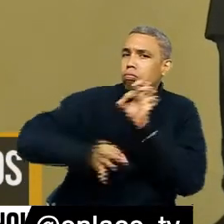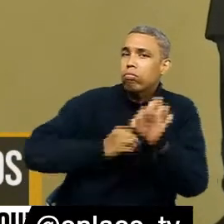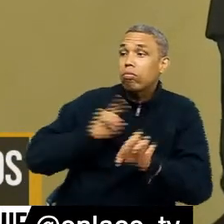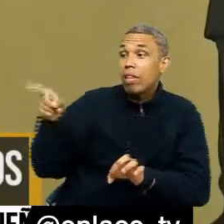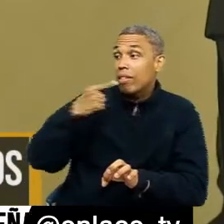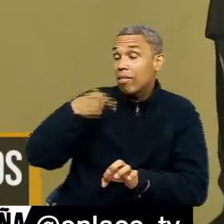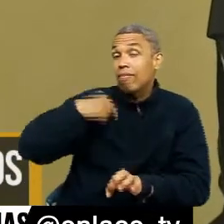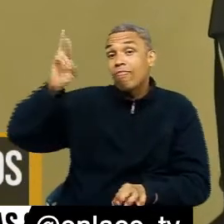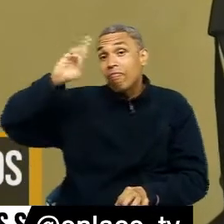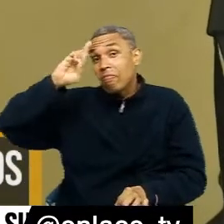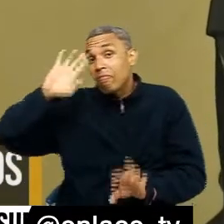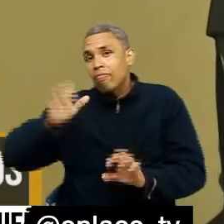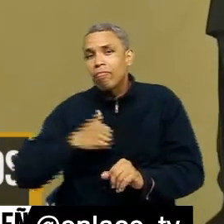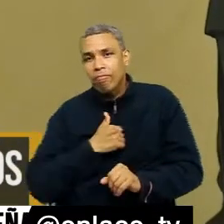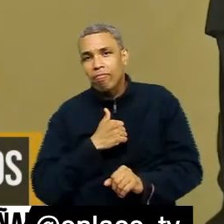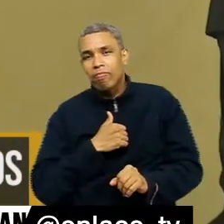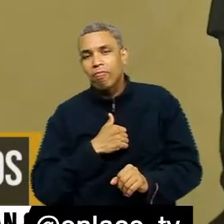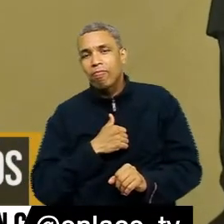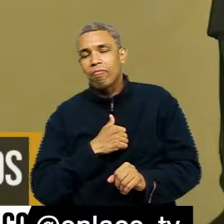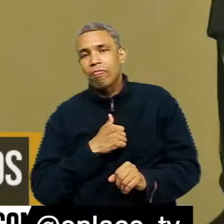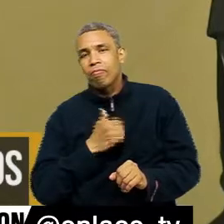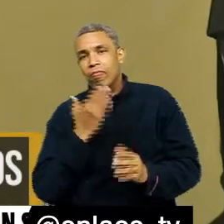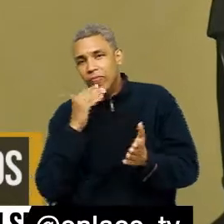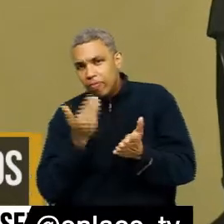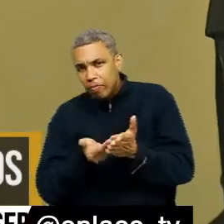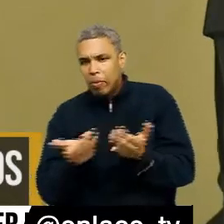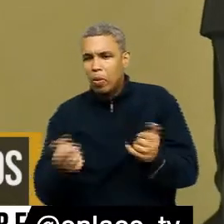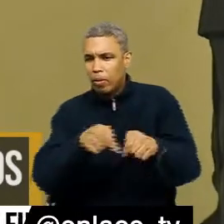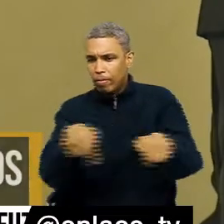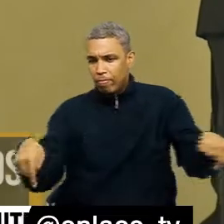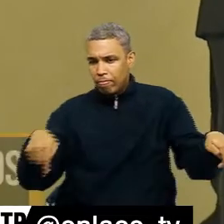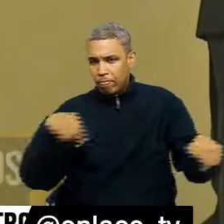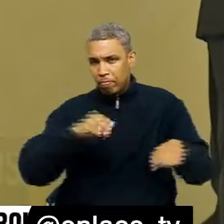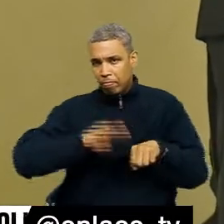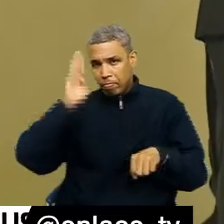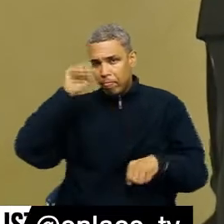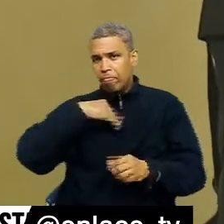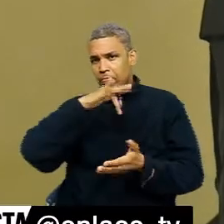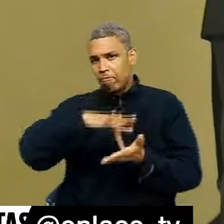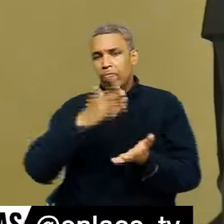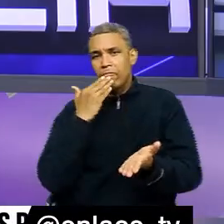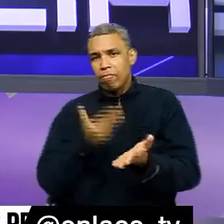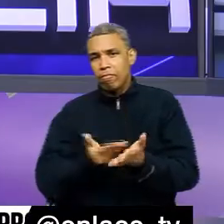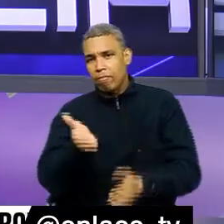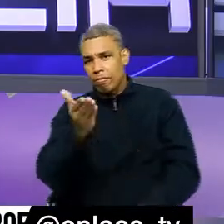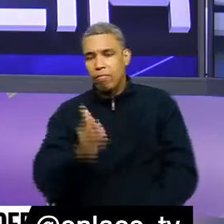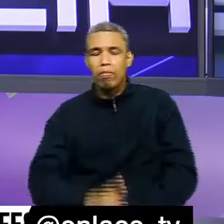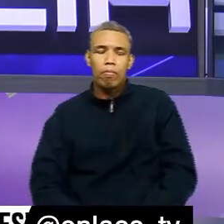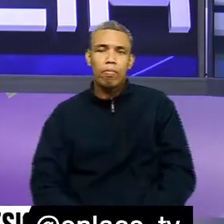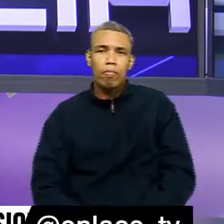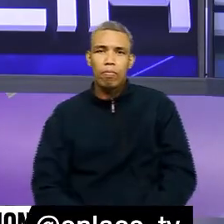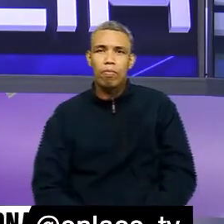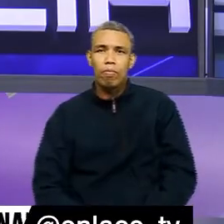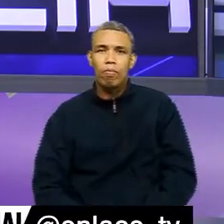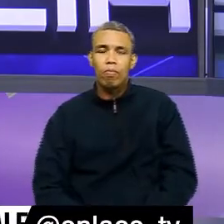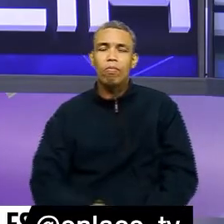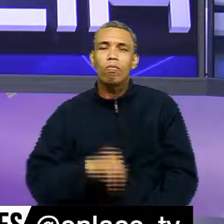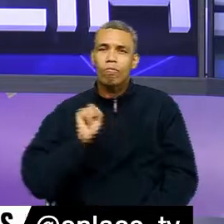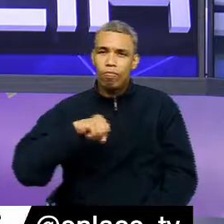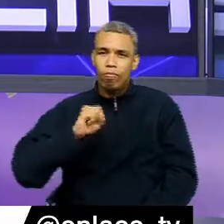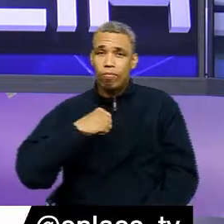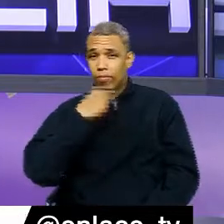acabando por la contaminación. Esta es entonces la información desde el búnker de la policía. Ustedes tienen más en estudio. Muy buenas tardes. Así es, Carol, debemos